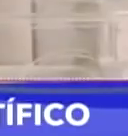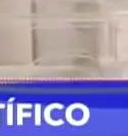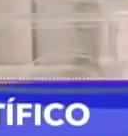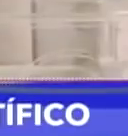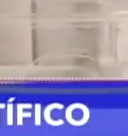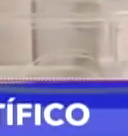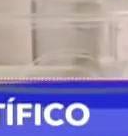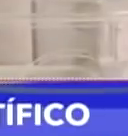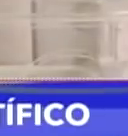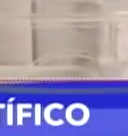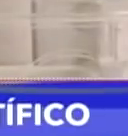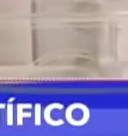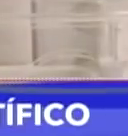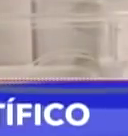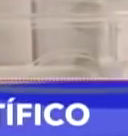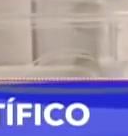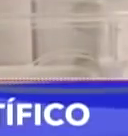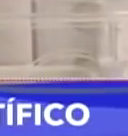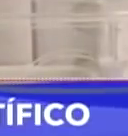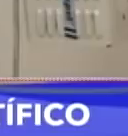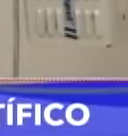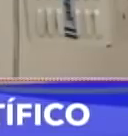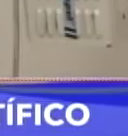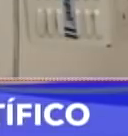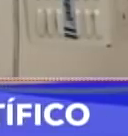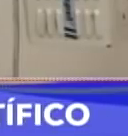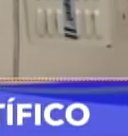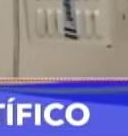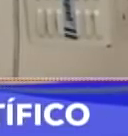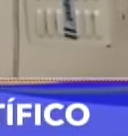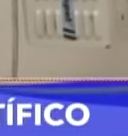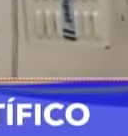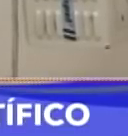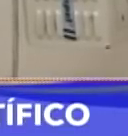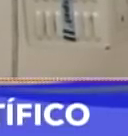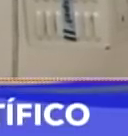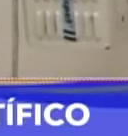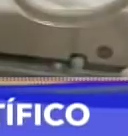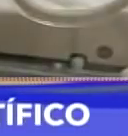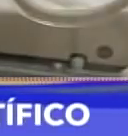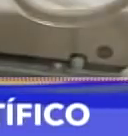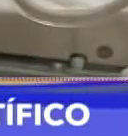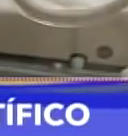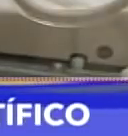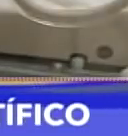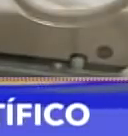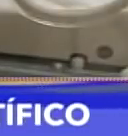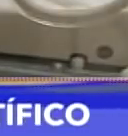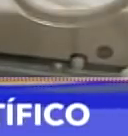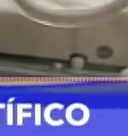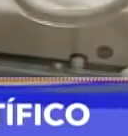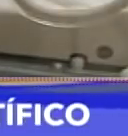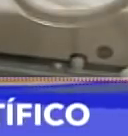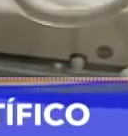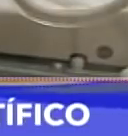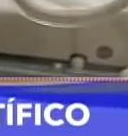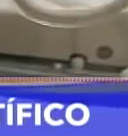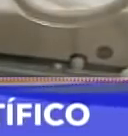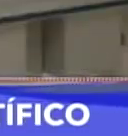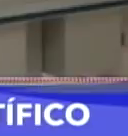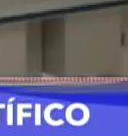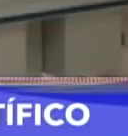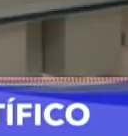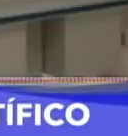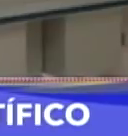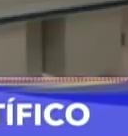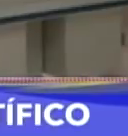nos acabamos de retirar el viernes en la maternidad Concepción Palacio, pero no es que el CENDI lo sabe hacer, porque tiene profesionales de alto nivel, es que nos